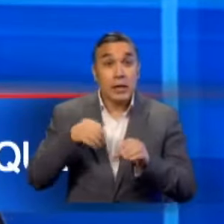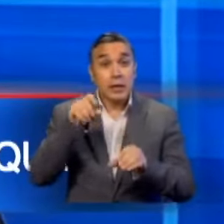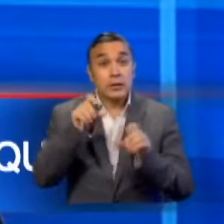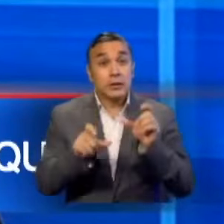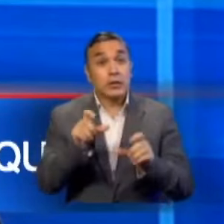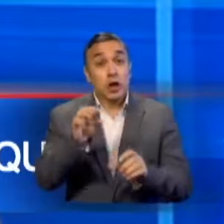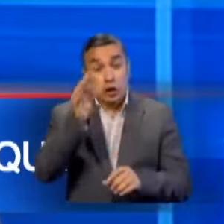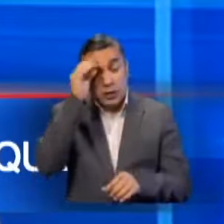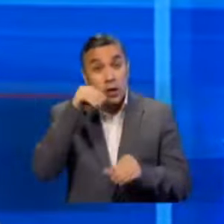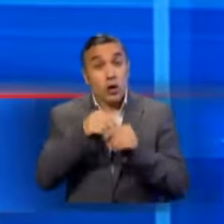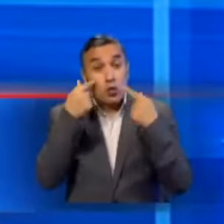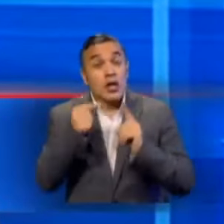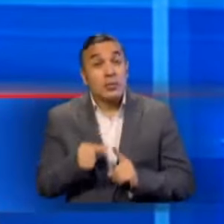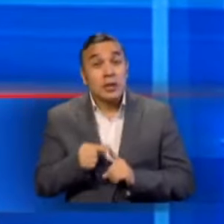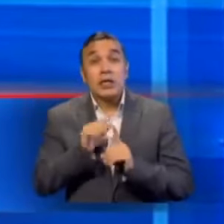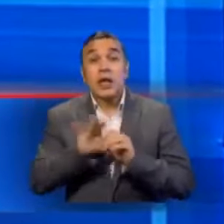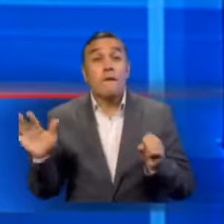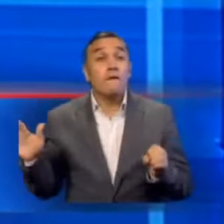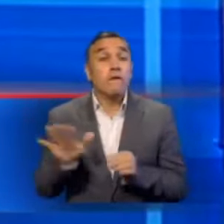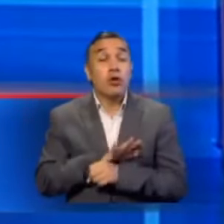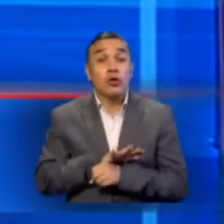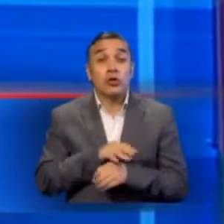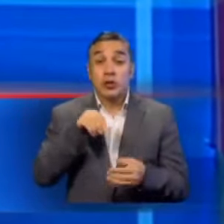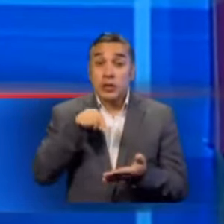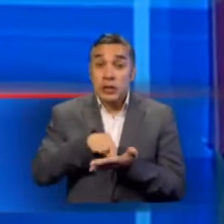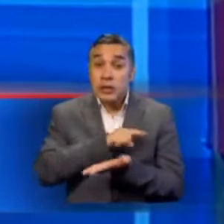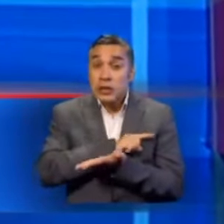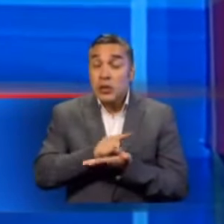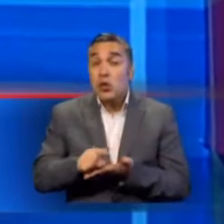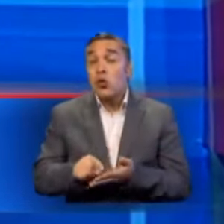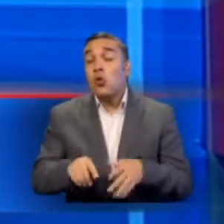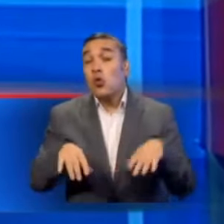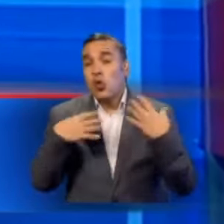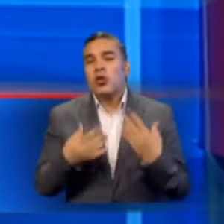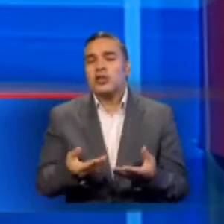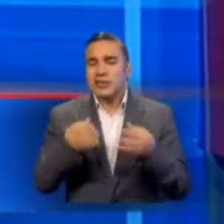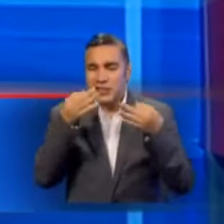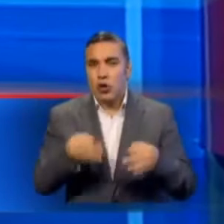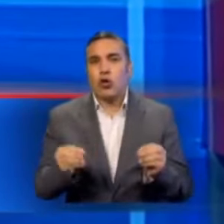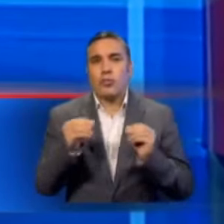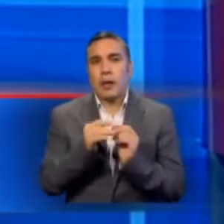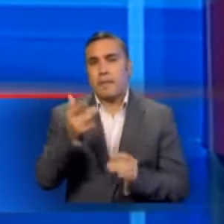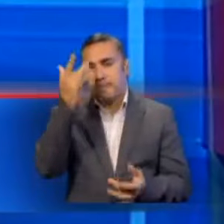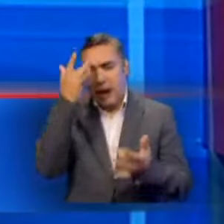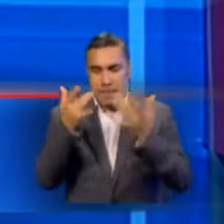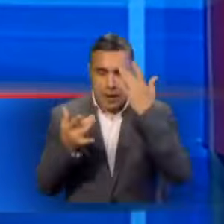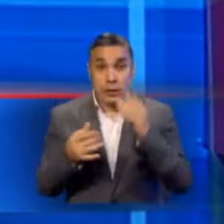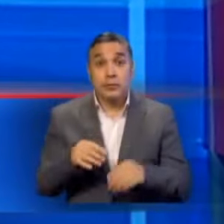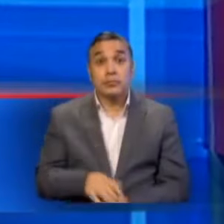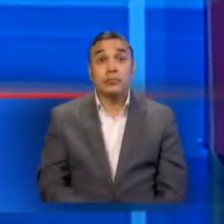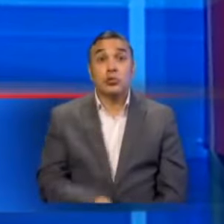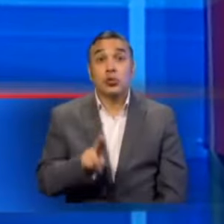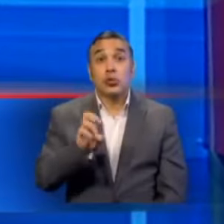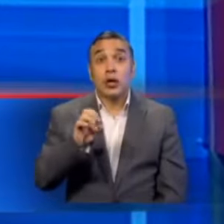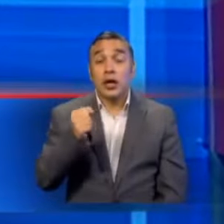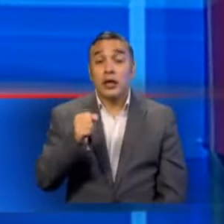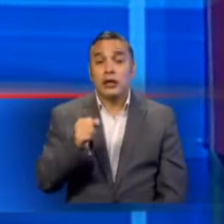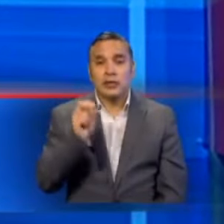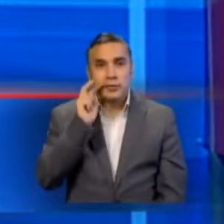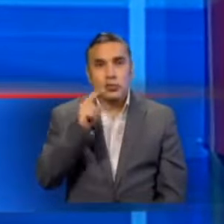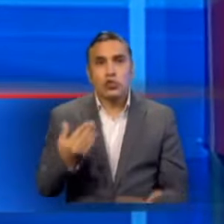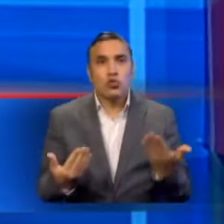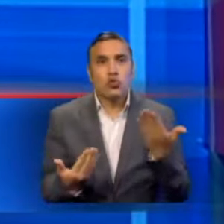cuidados intensivos están llenas y para esta semana se esperan más contagios. La UES indica que encontró